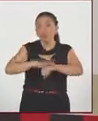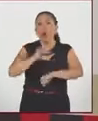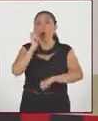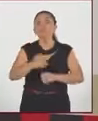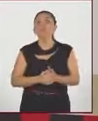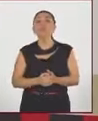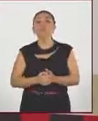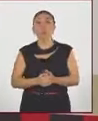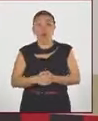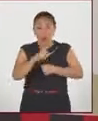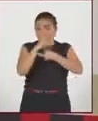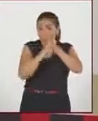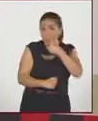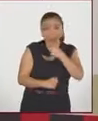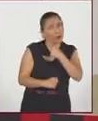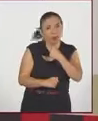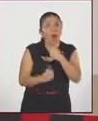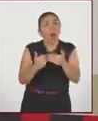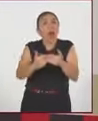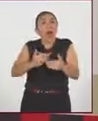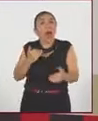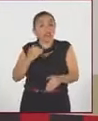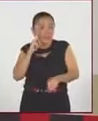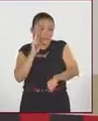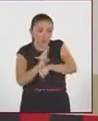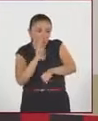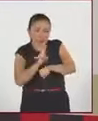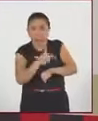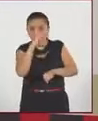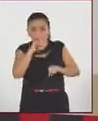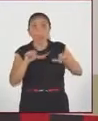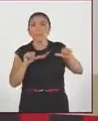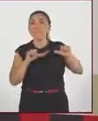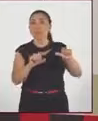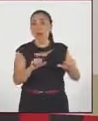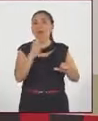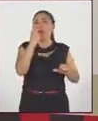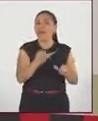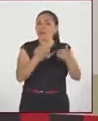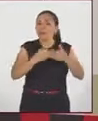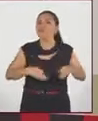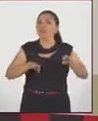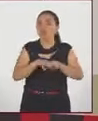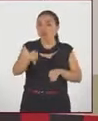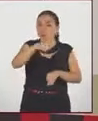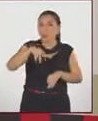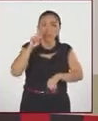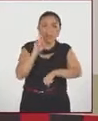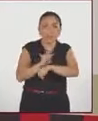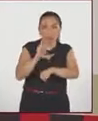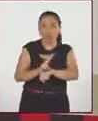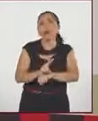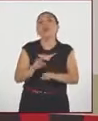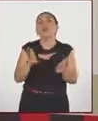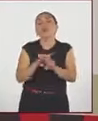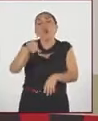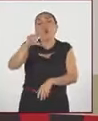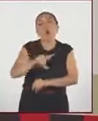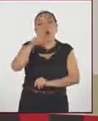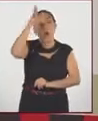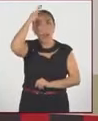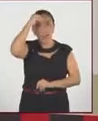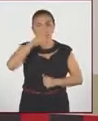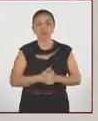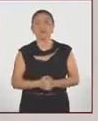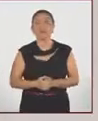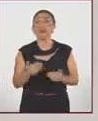lo quirúrgico, sino lo preventivo es lo que necesitamos nosotros tomar como mensaje, ¿no? Aquí les puse